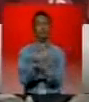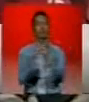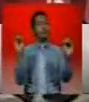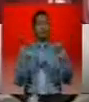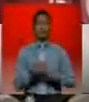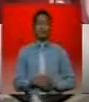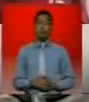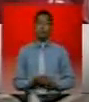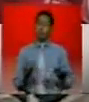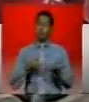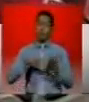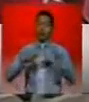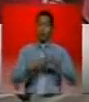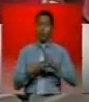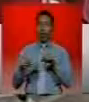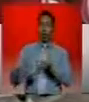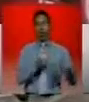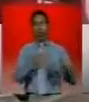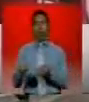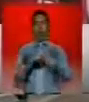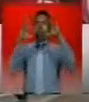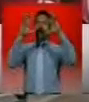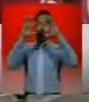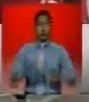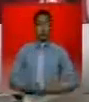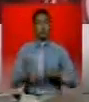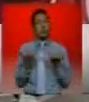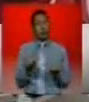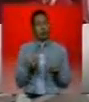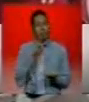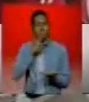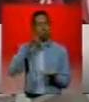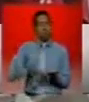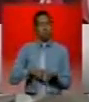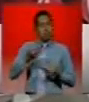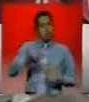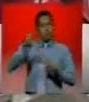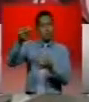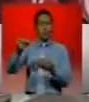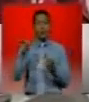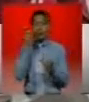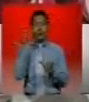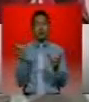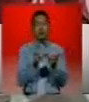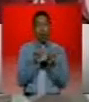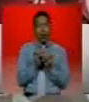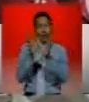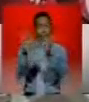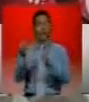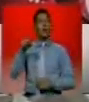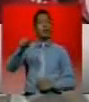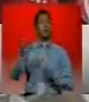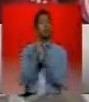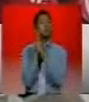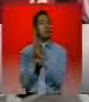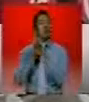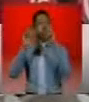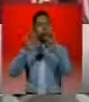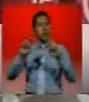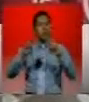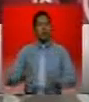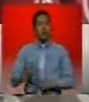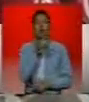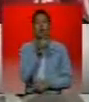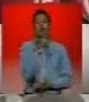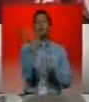que establecer, en estos momentos voy a rezar y firmar la carta para el señor fiscal con todo comedimiento, pidiéndole que investigue estos delitos,